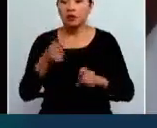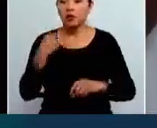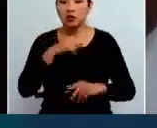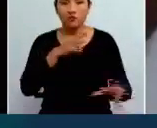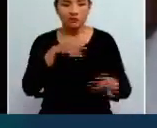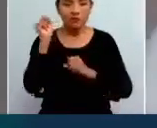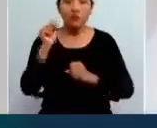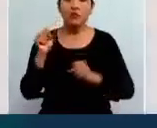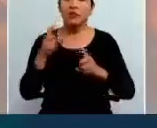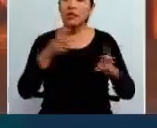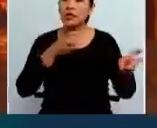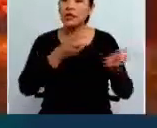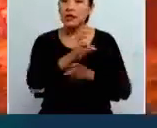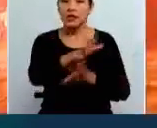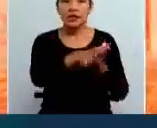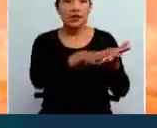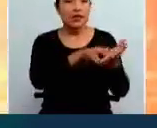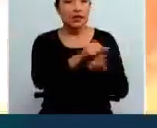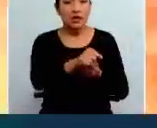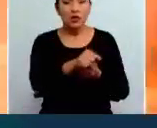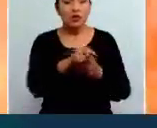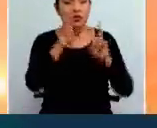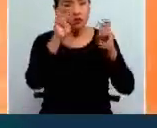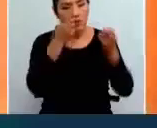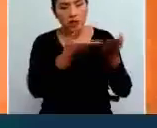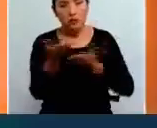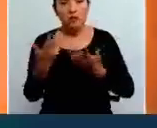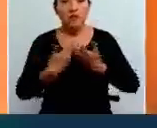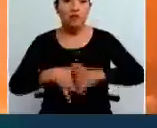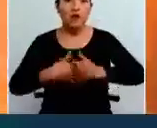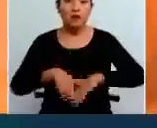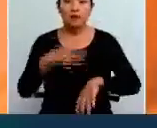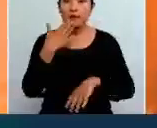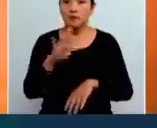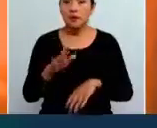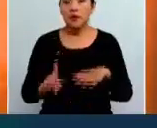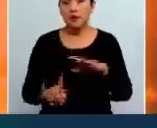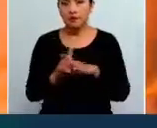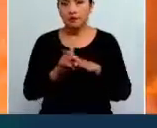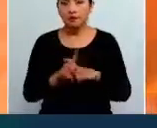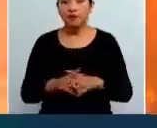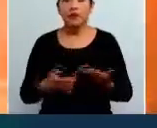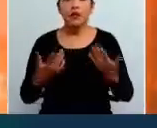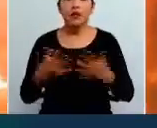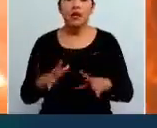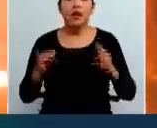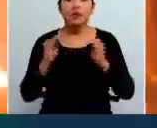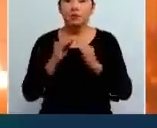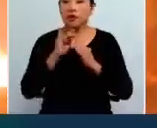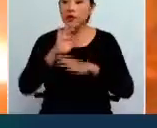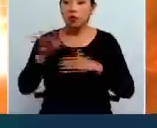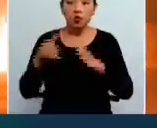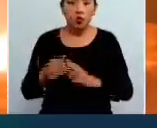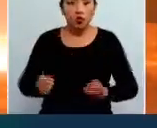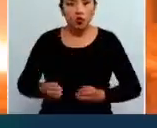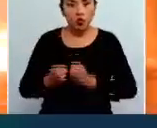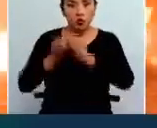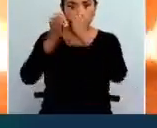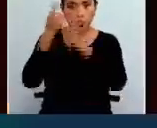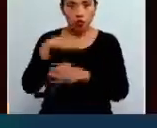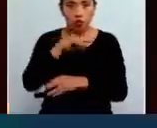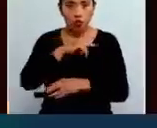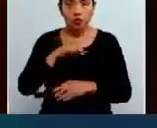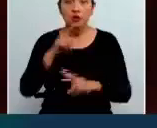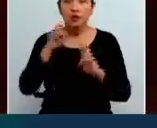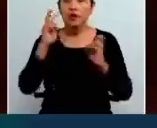incineración de estas fábricas activas. Bueno, después de realizar un cálculo, según la información de la